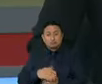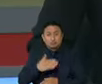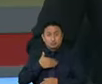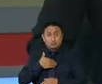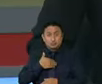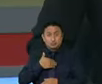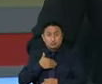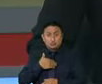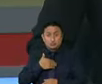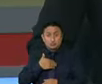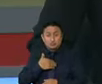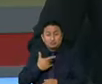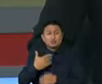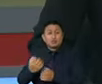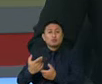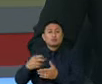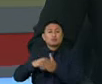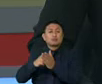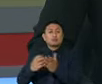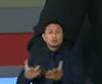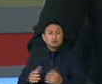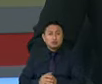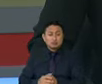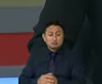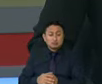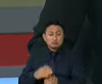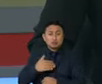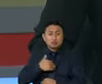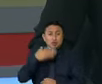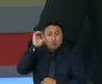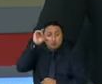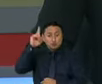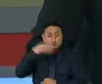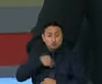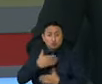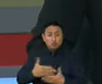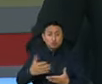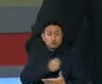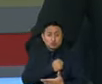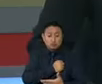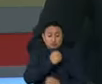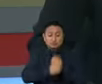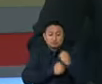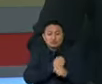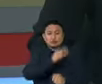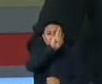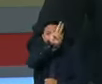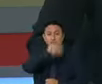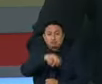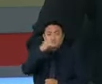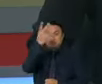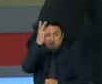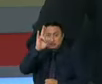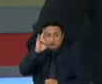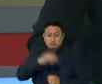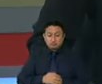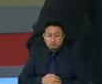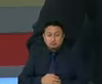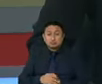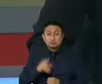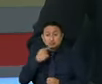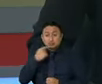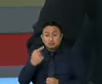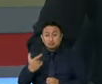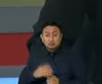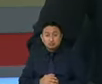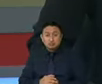que establecería un informe de Contraloría hecho a su declaración de bienes en el 2017. De acuerdo al edil, se trataría